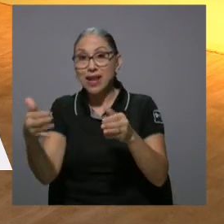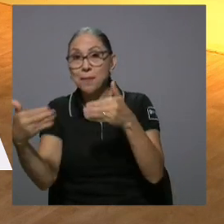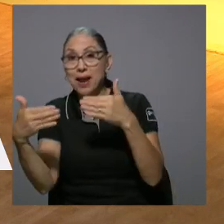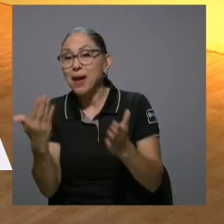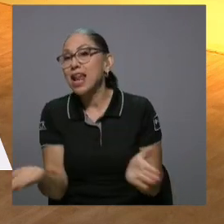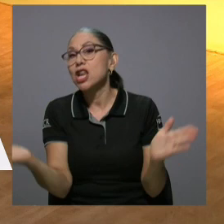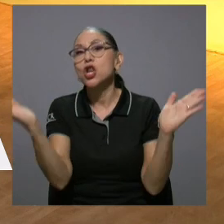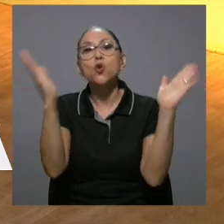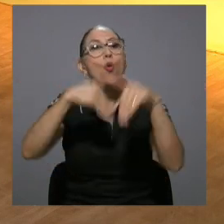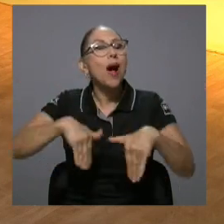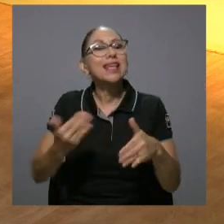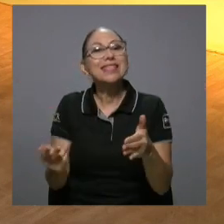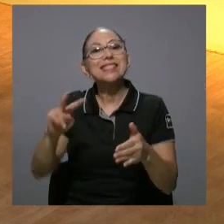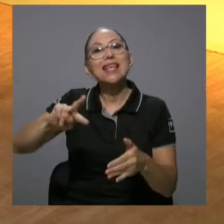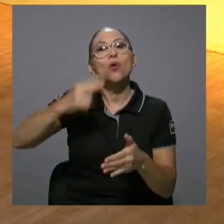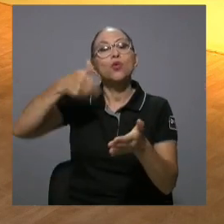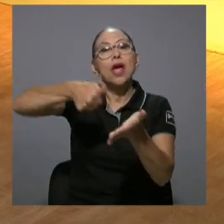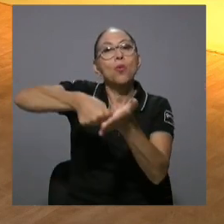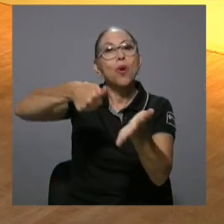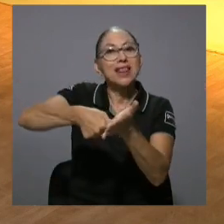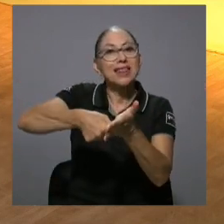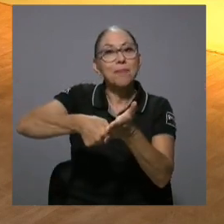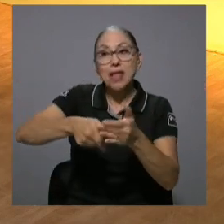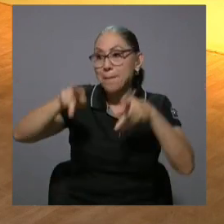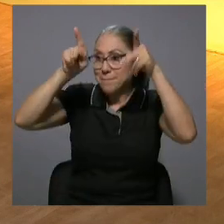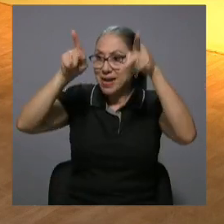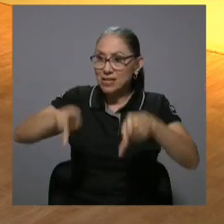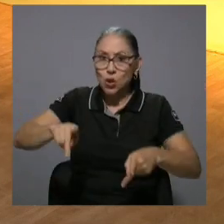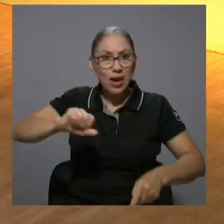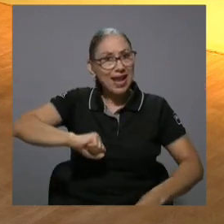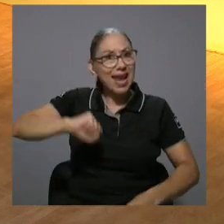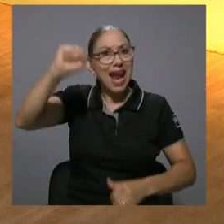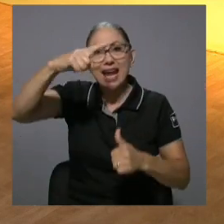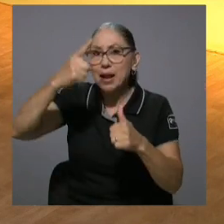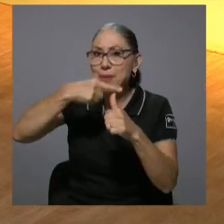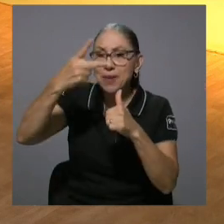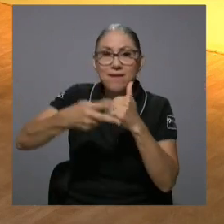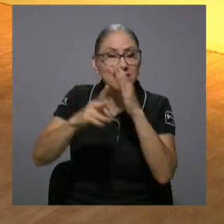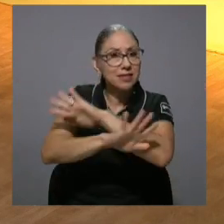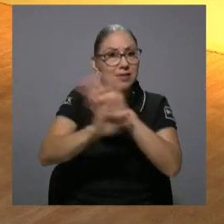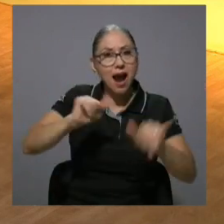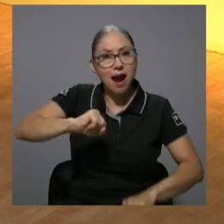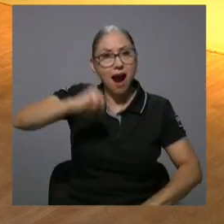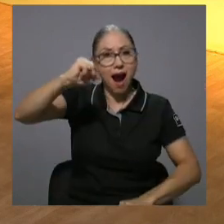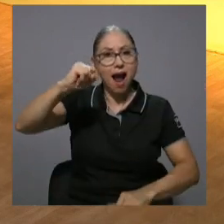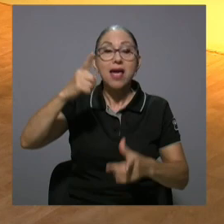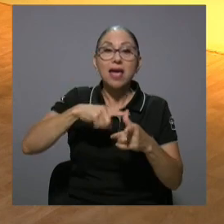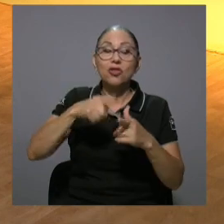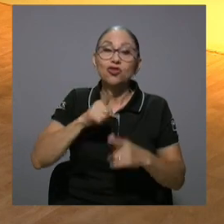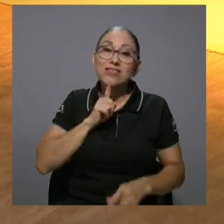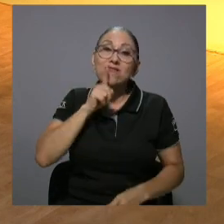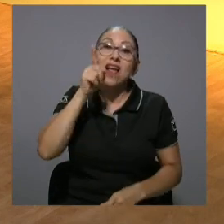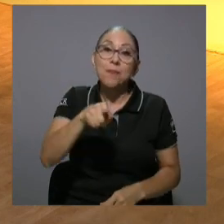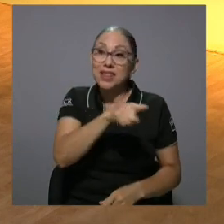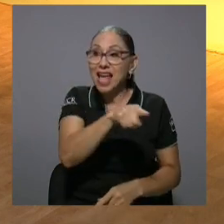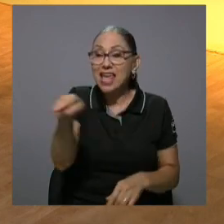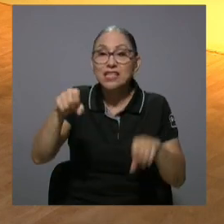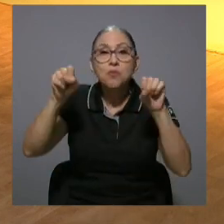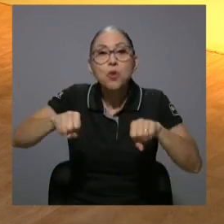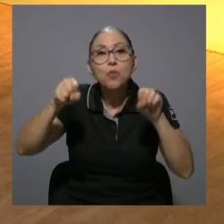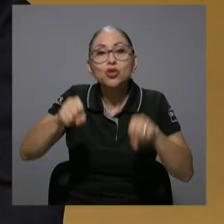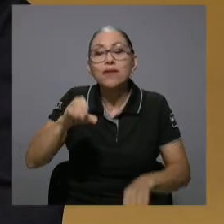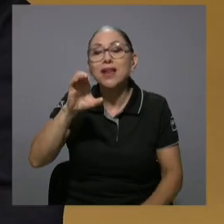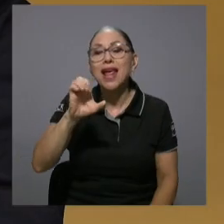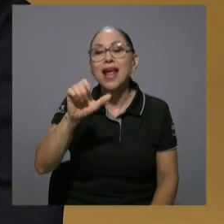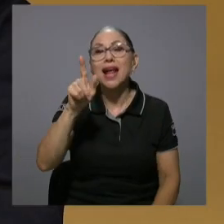El candidato que queda de primero en la primera vuelta es el que gana, ¿verdad? Entonces ahí realmente es muy posible que Claudia